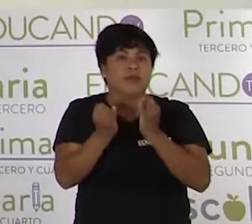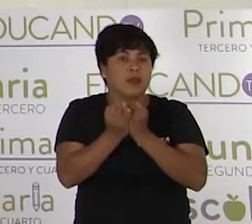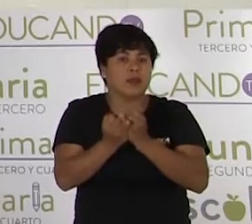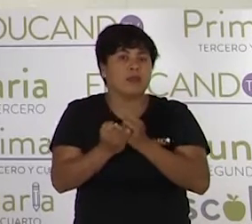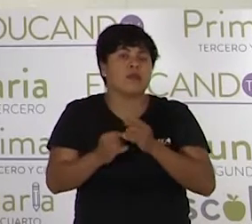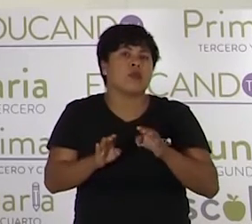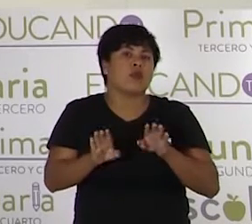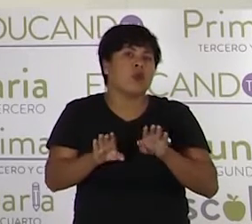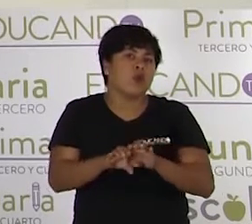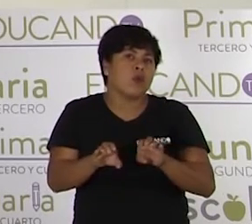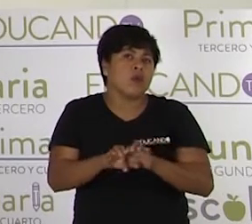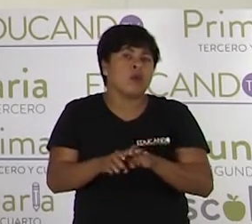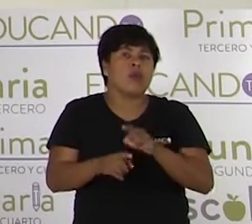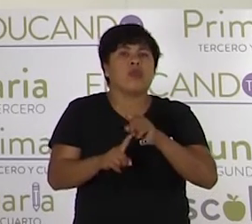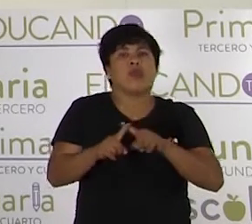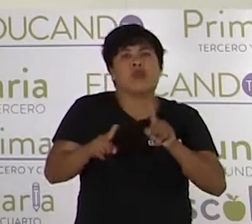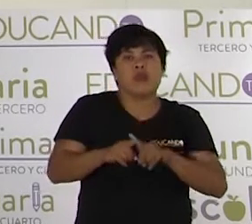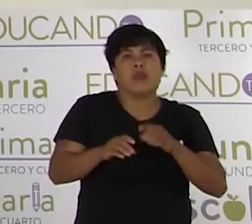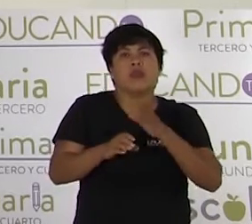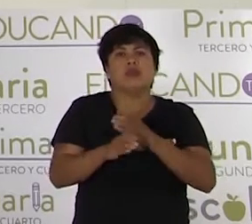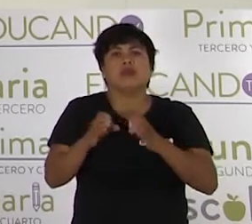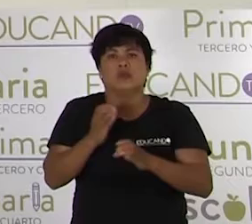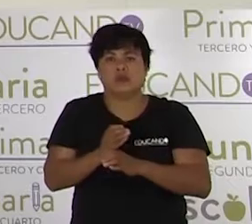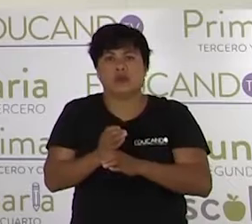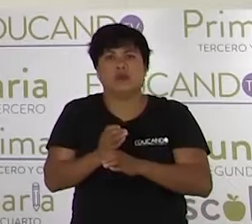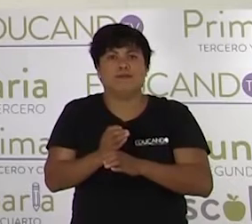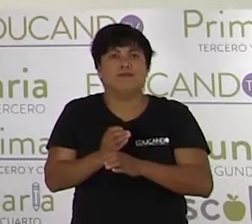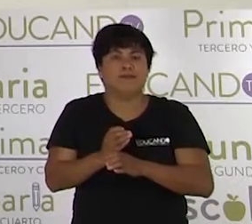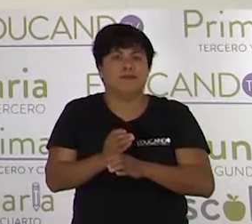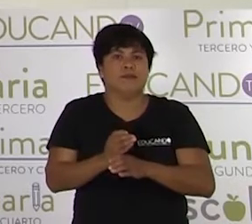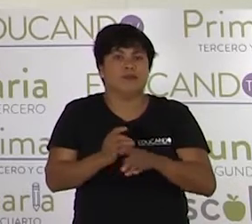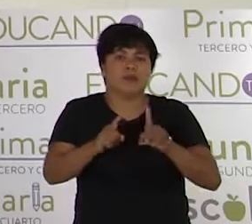con algunos aspectos